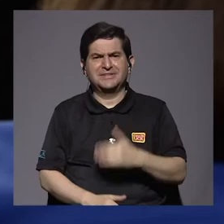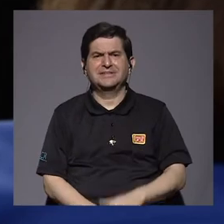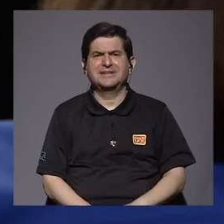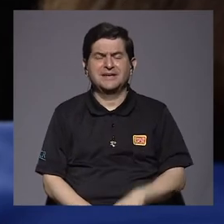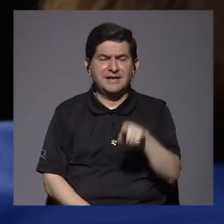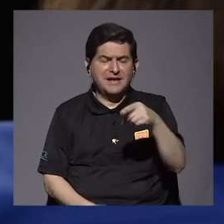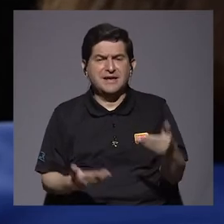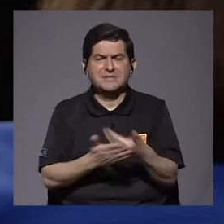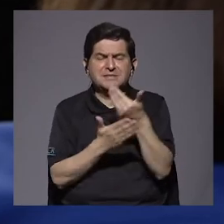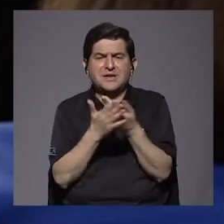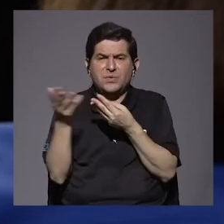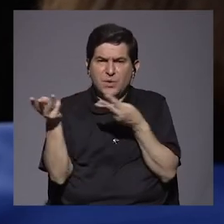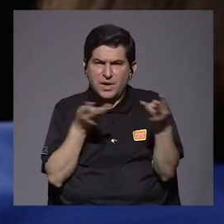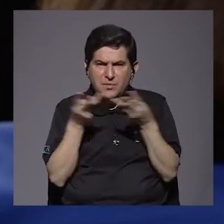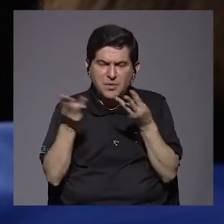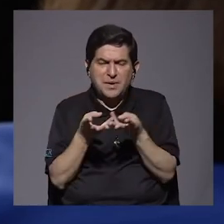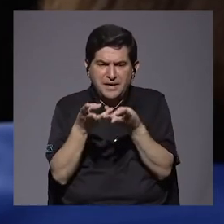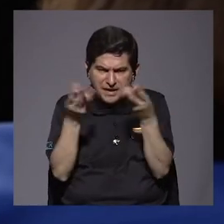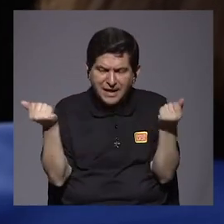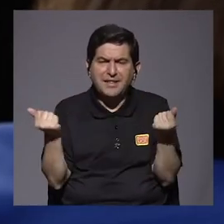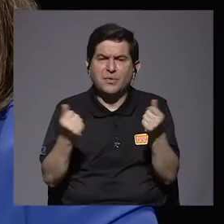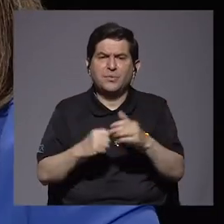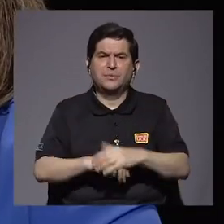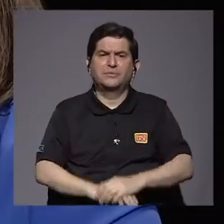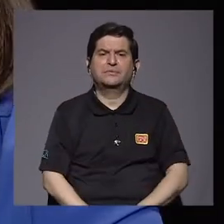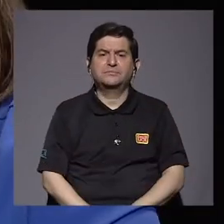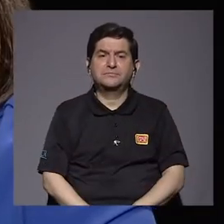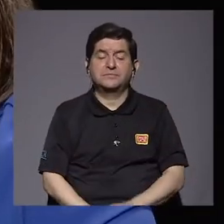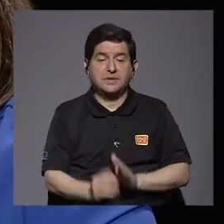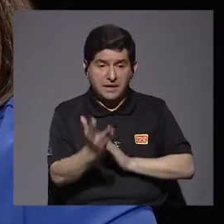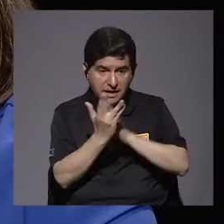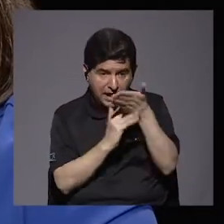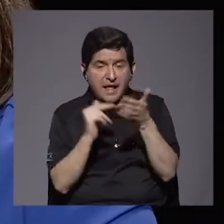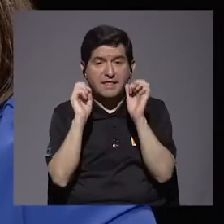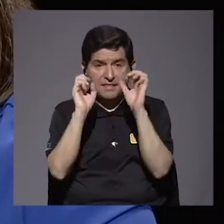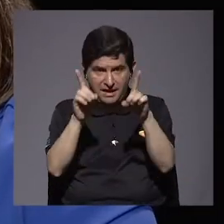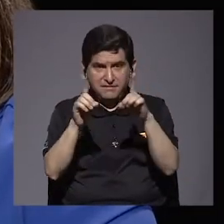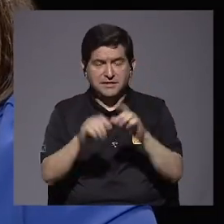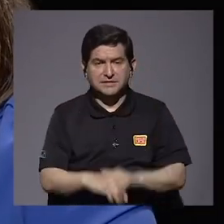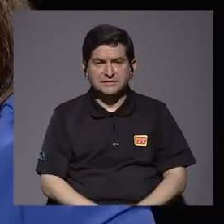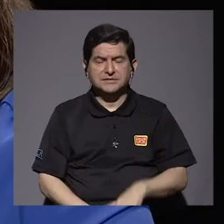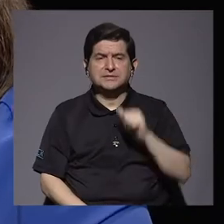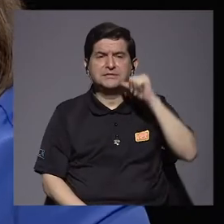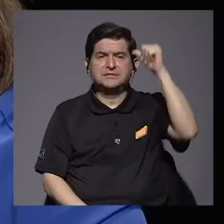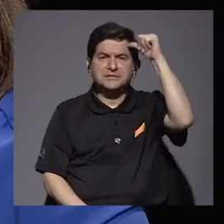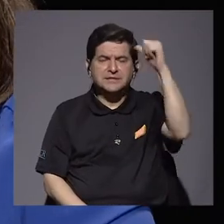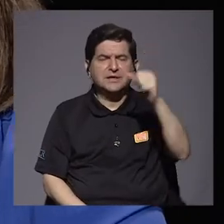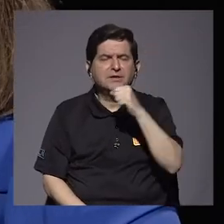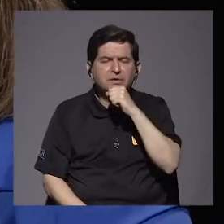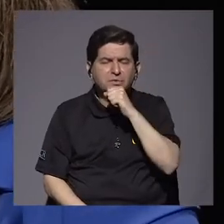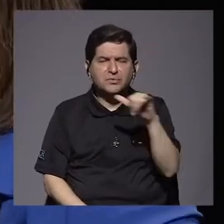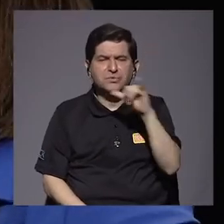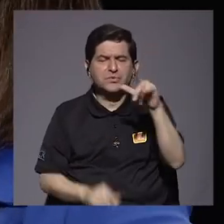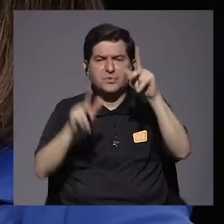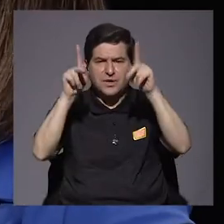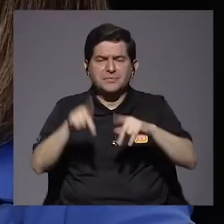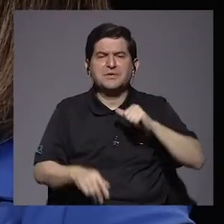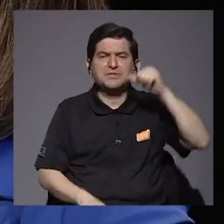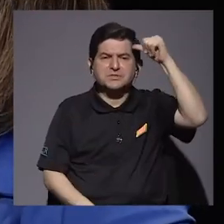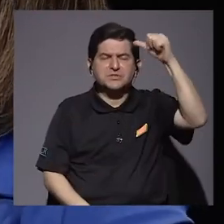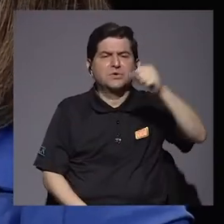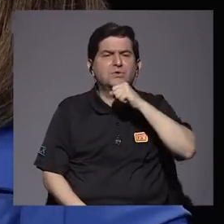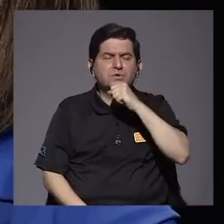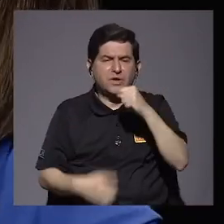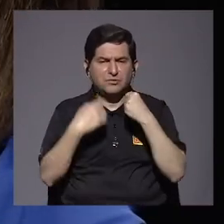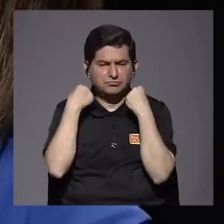ese nuevo mercado que debemos de resolver? Por medio de la educación. Los adultos mayores también, las personas adultas